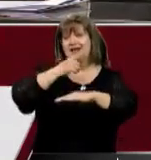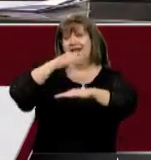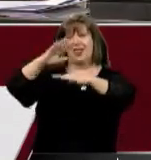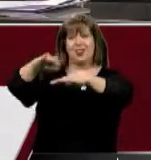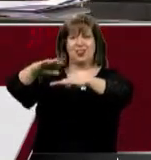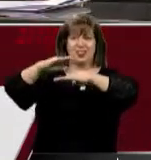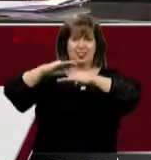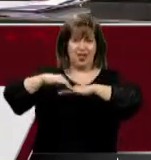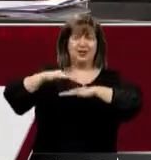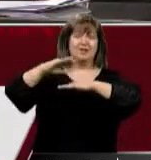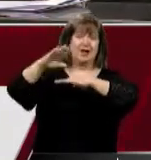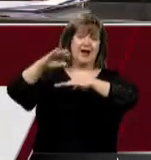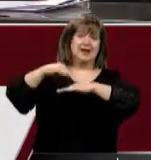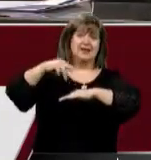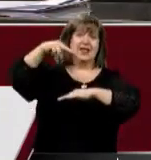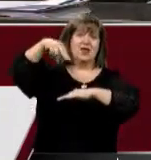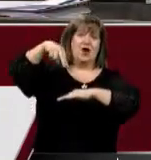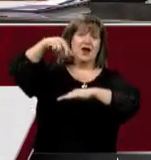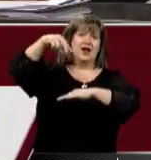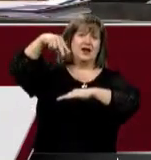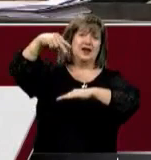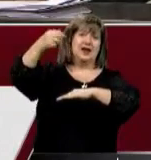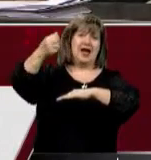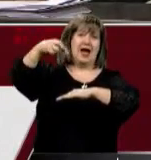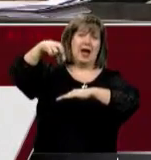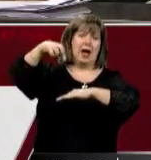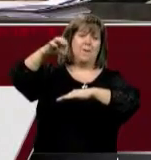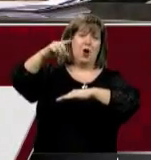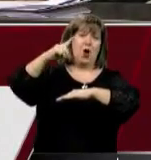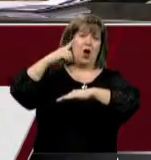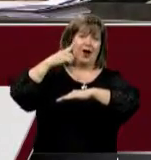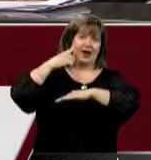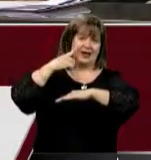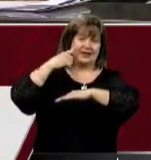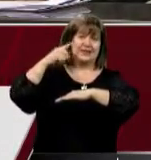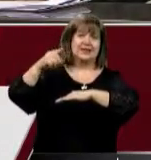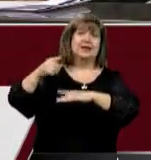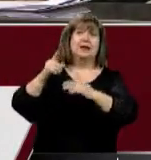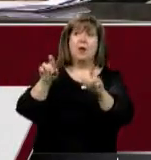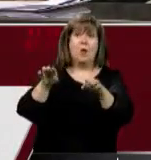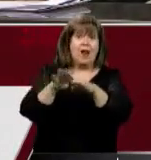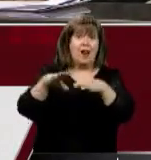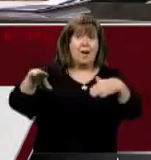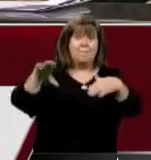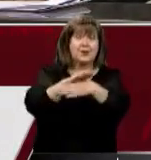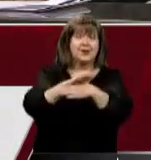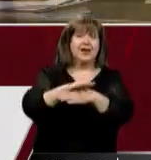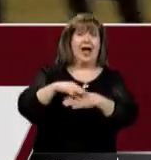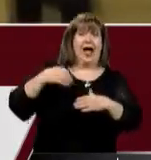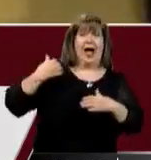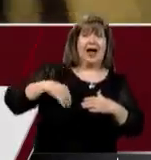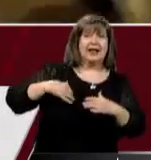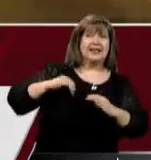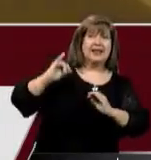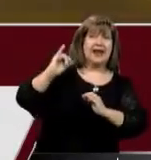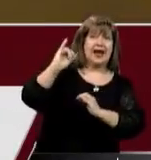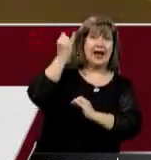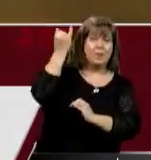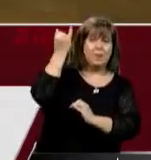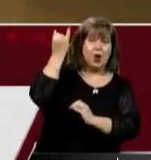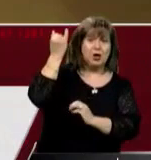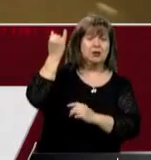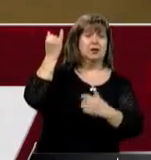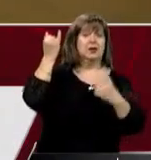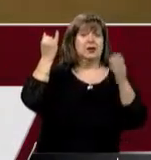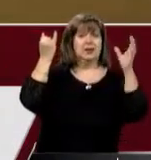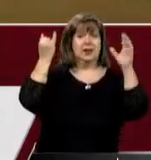napolitano. Sí, y también es una coincidencia, Argentina, campeón del mundo, Sí.